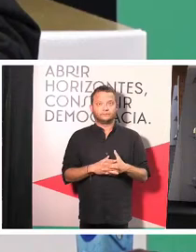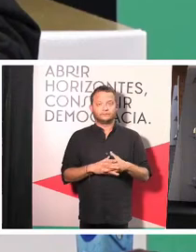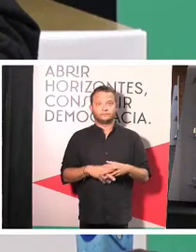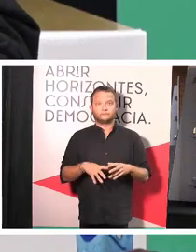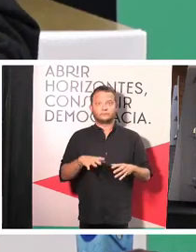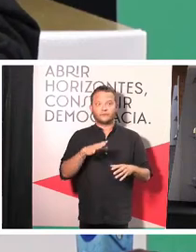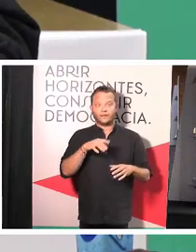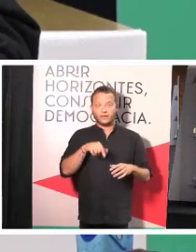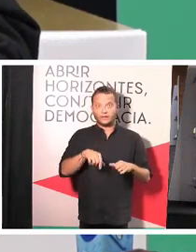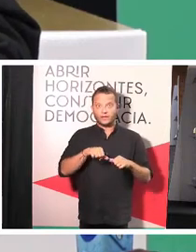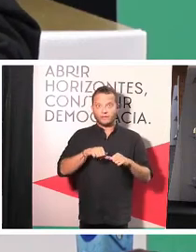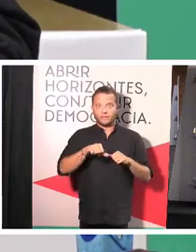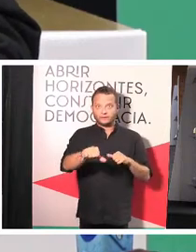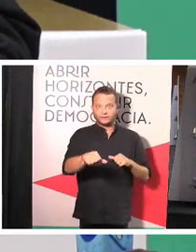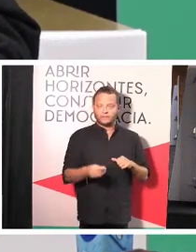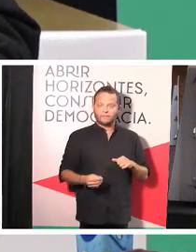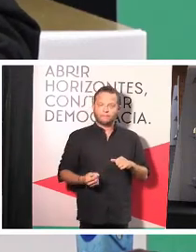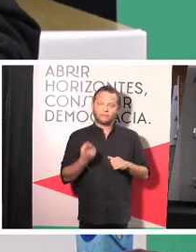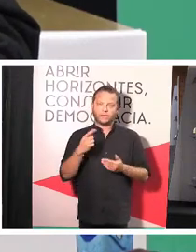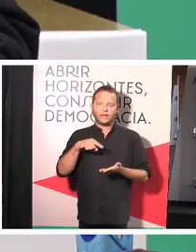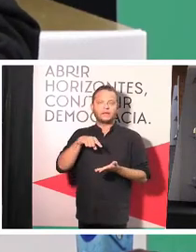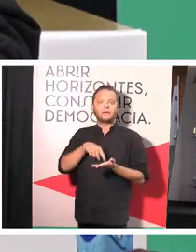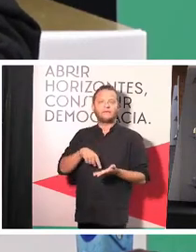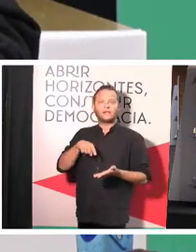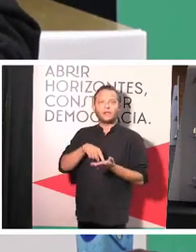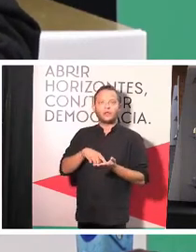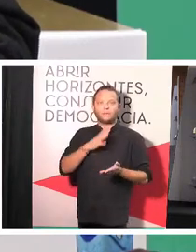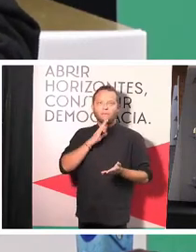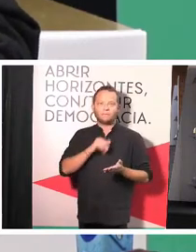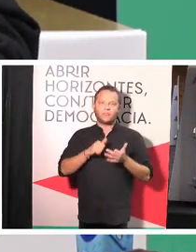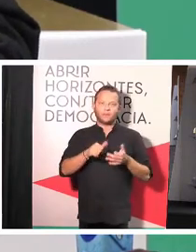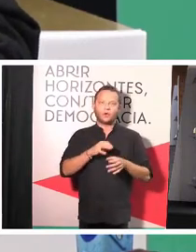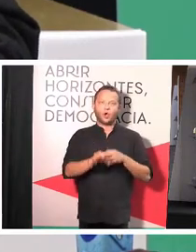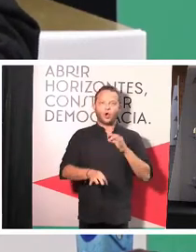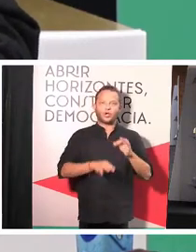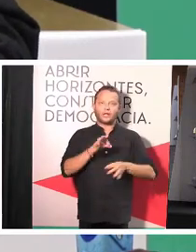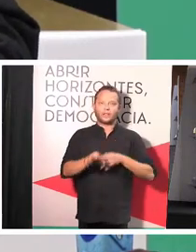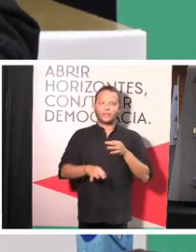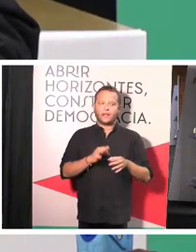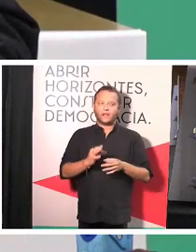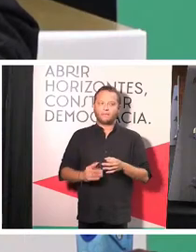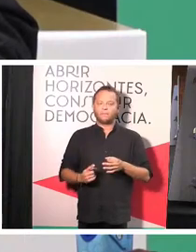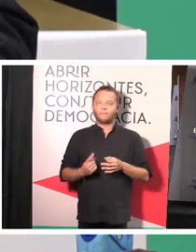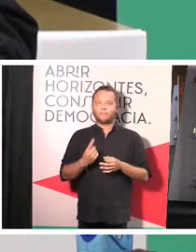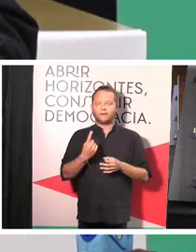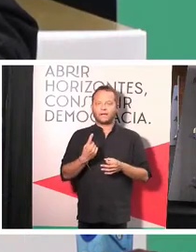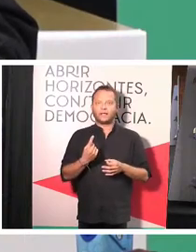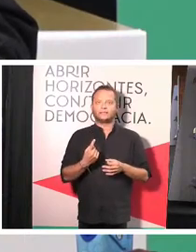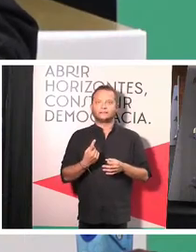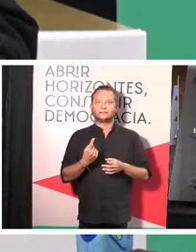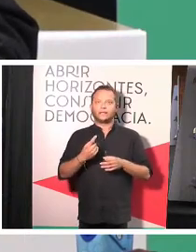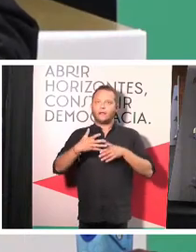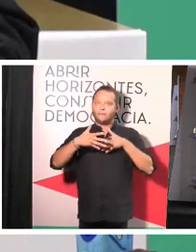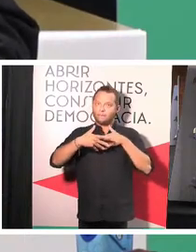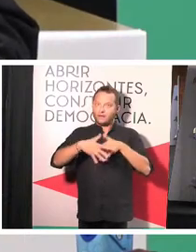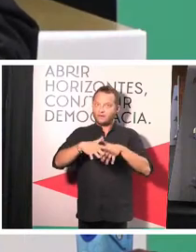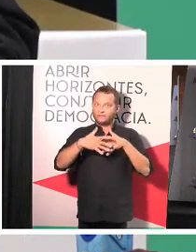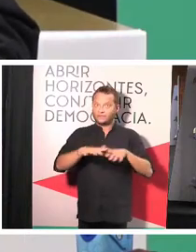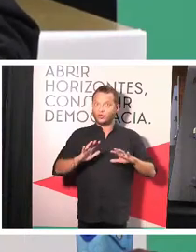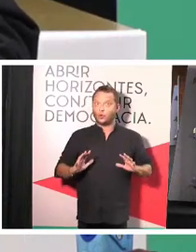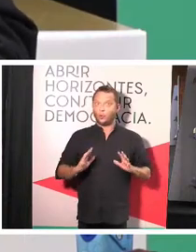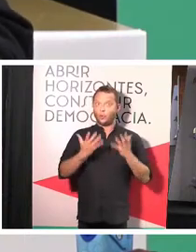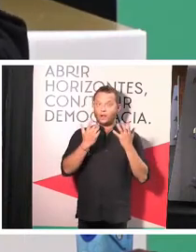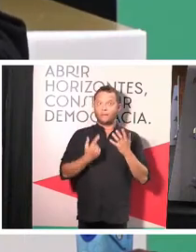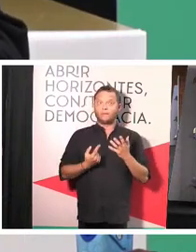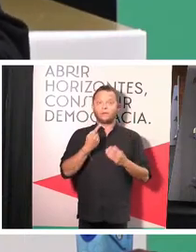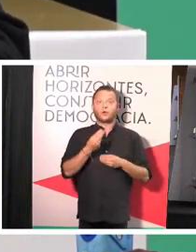A partir de ahí, las primeras reivindicaciones empezamos a organizarnos y a organizar pues las primeras manifestaciones y huelgas. Lo primero